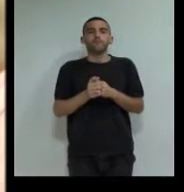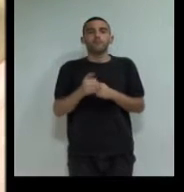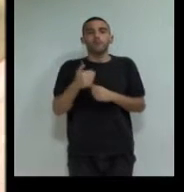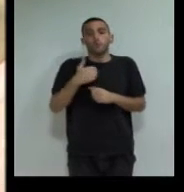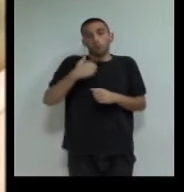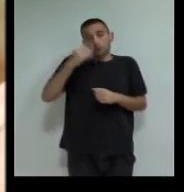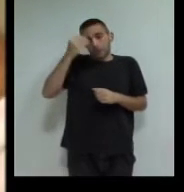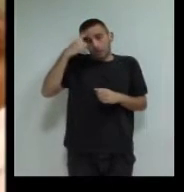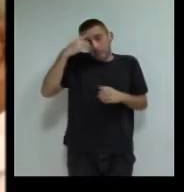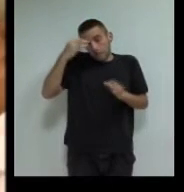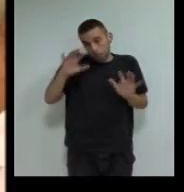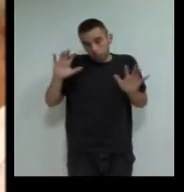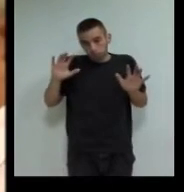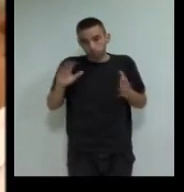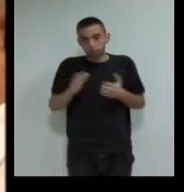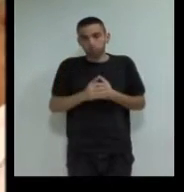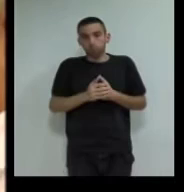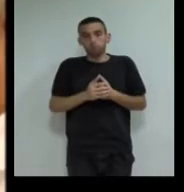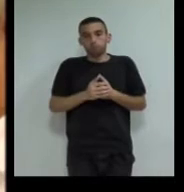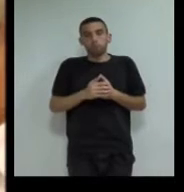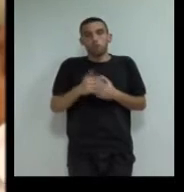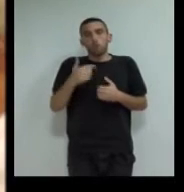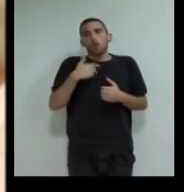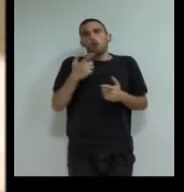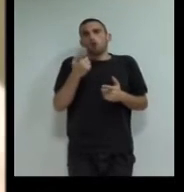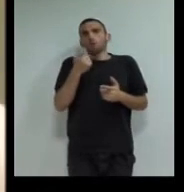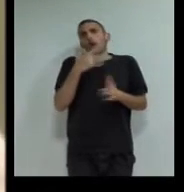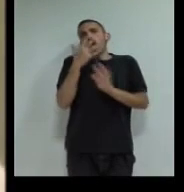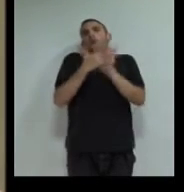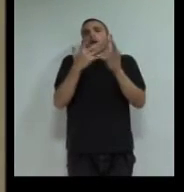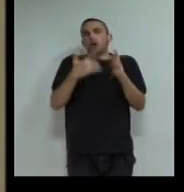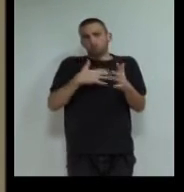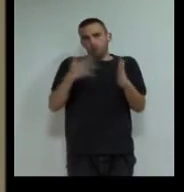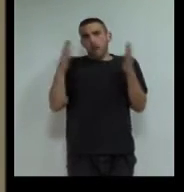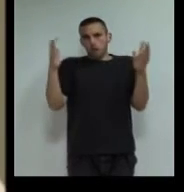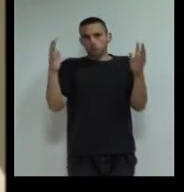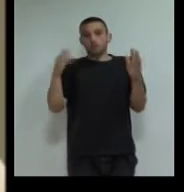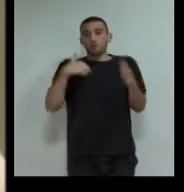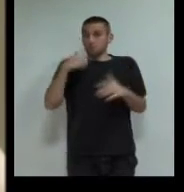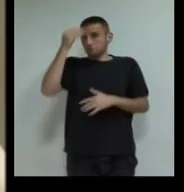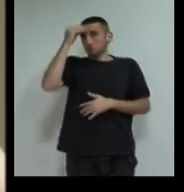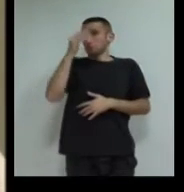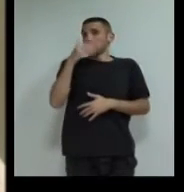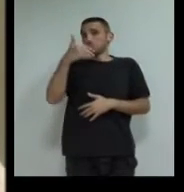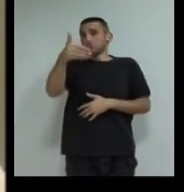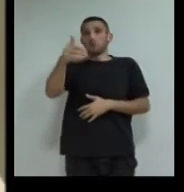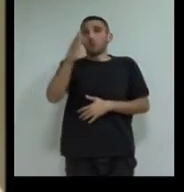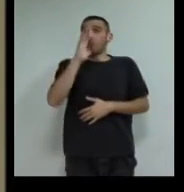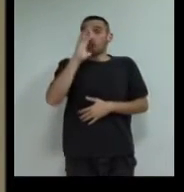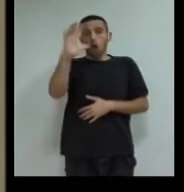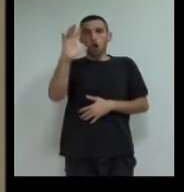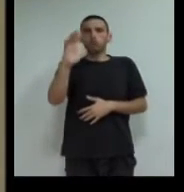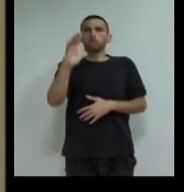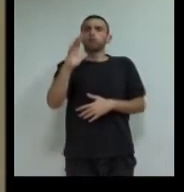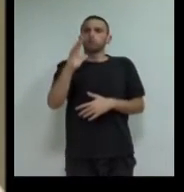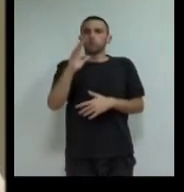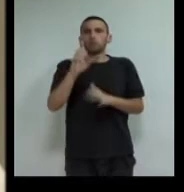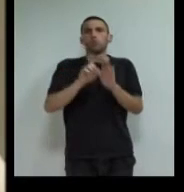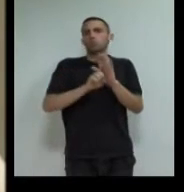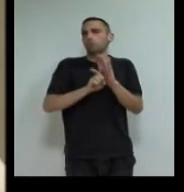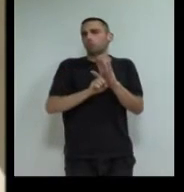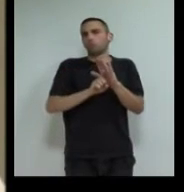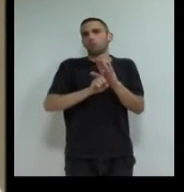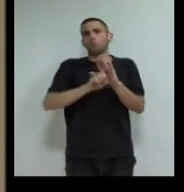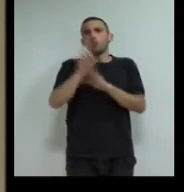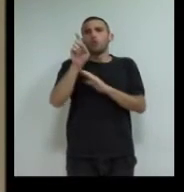yo creo que voy a ser generoso. En 5 años yo creo que va a haber muchísima más, o sea, no basta solamente con